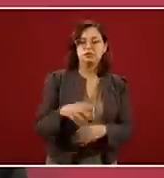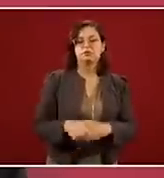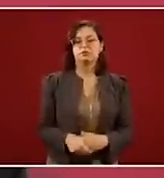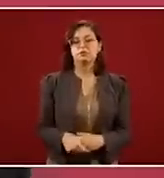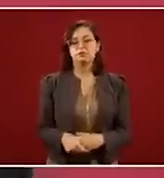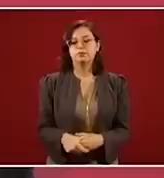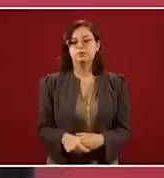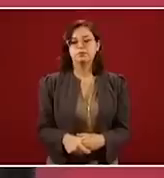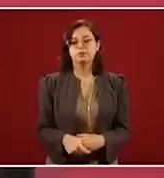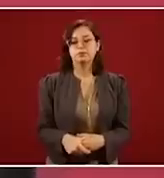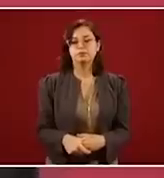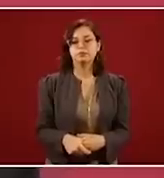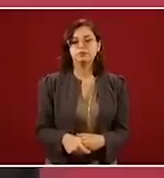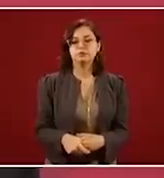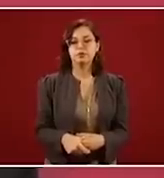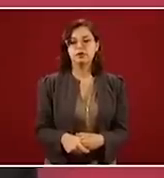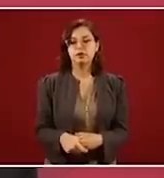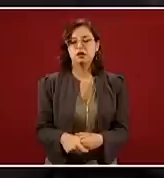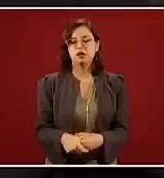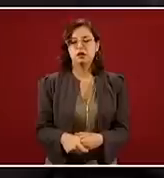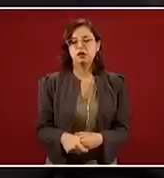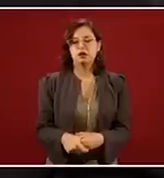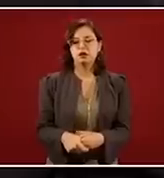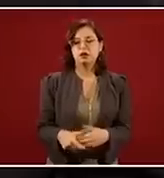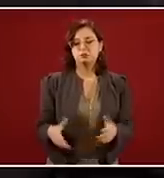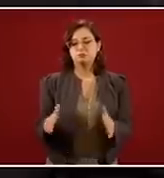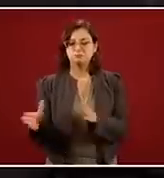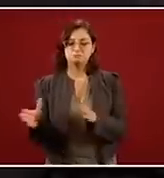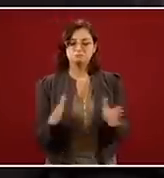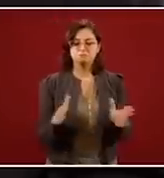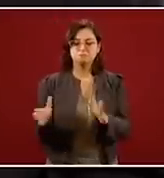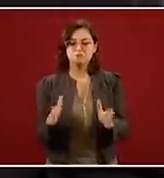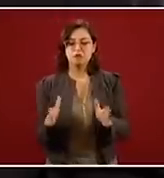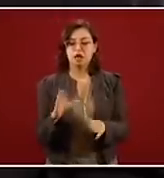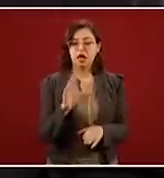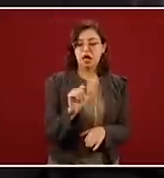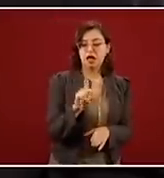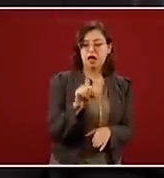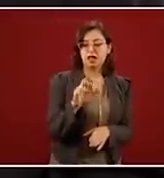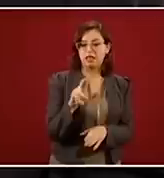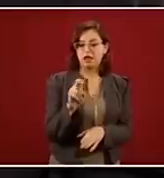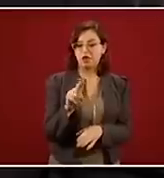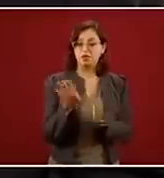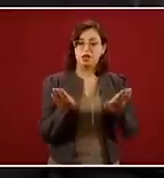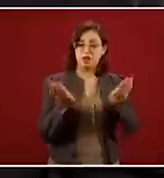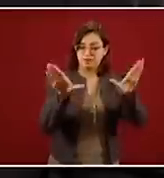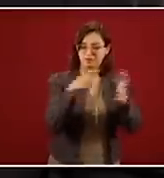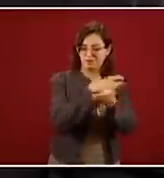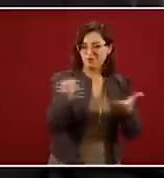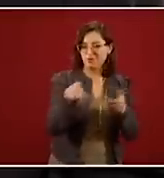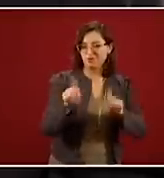y así como en ese Inter Calderón le compró el avión a